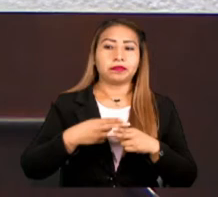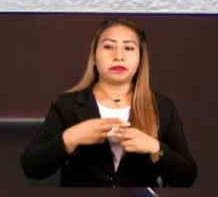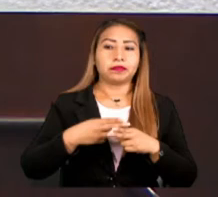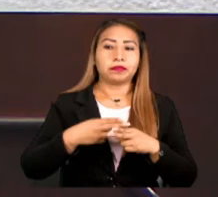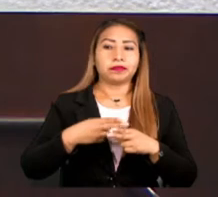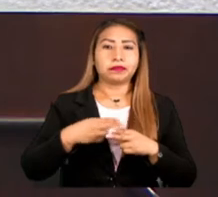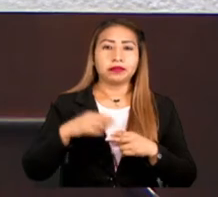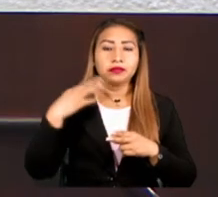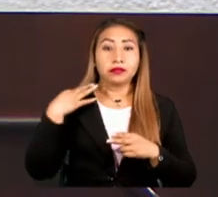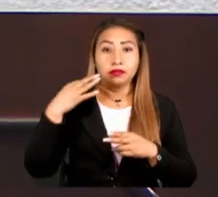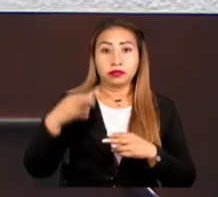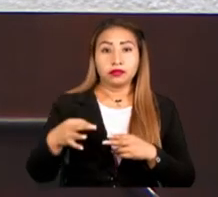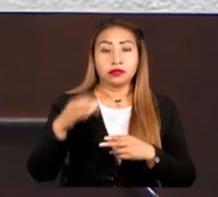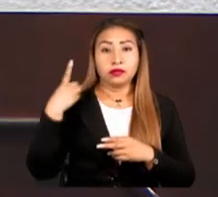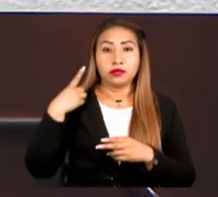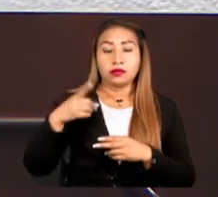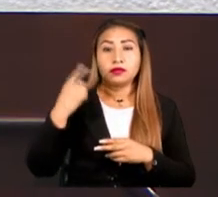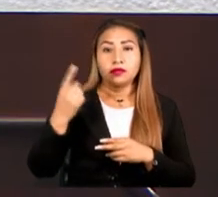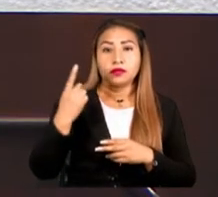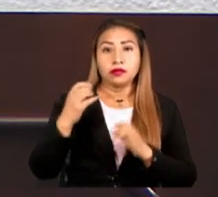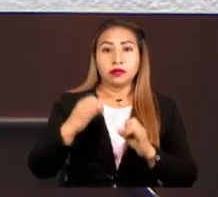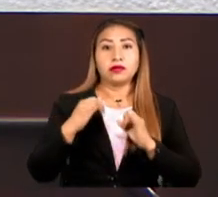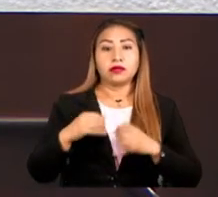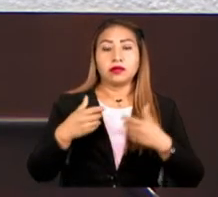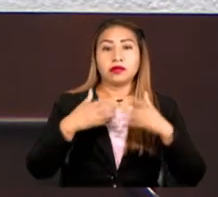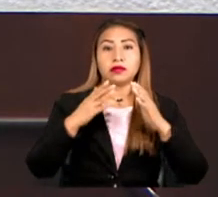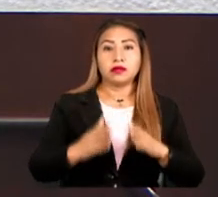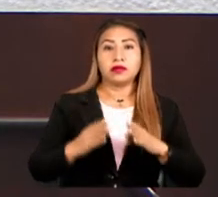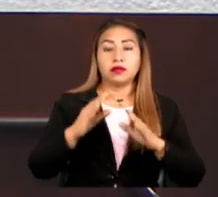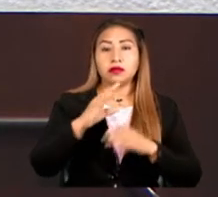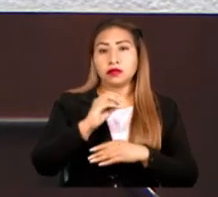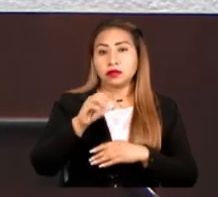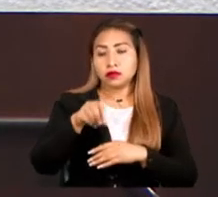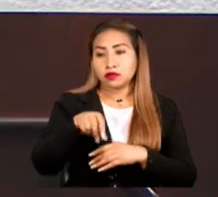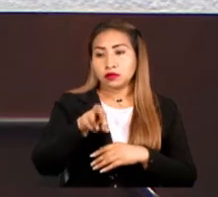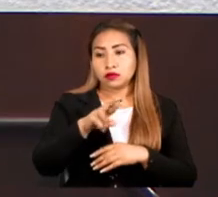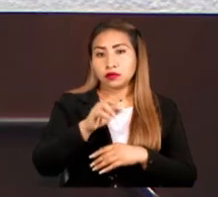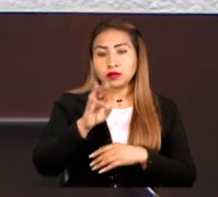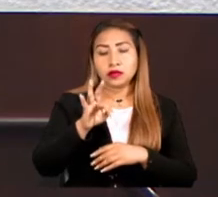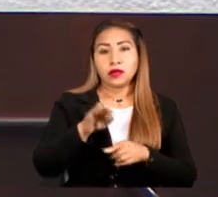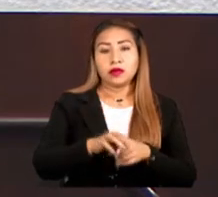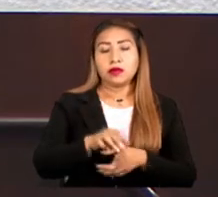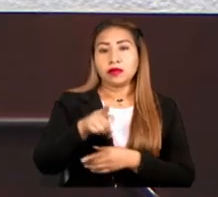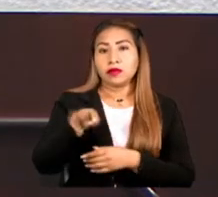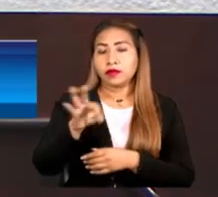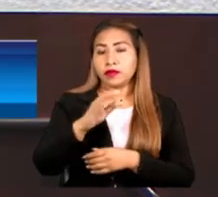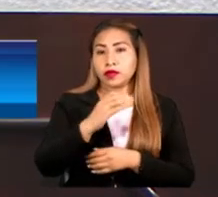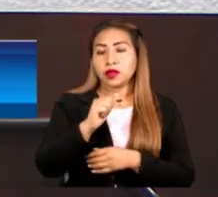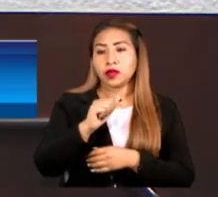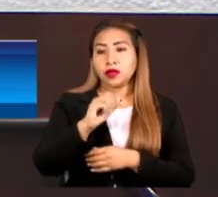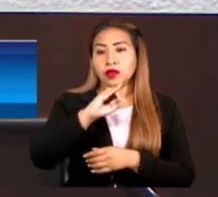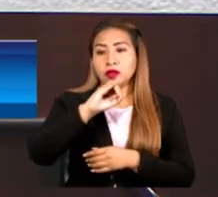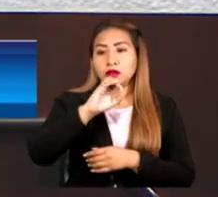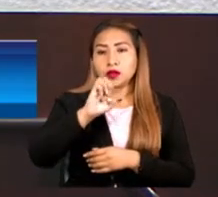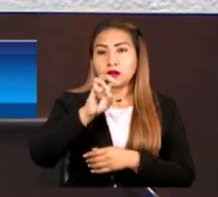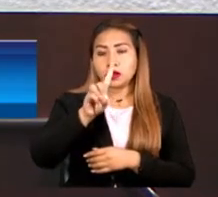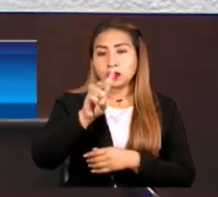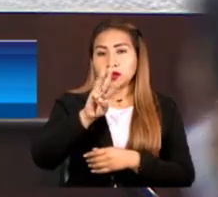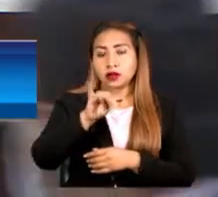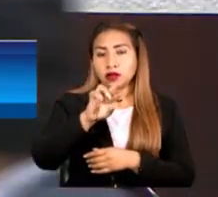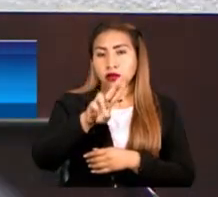siguientes cargos: Director General del Instituto Panameño Autónomo Cooperativo, IPACOP, Edwin Alvarado Navarro Villarreal.